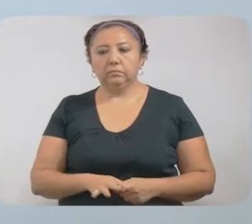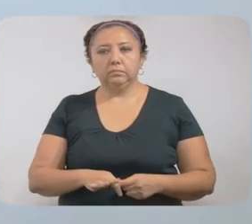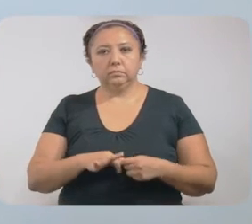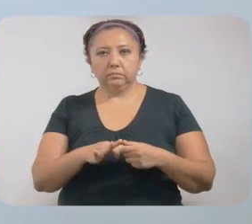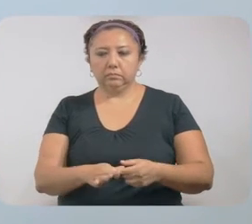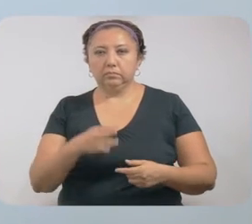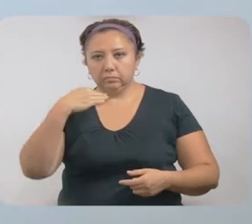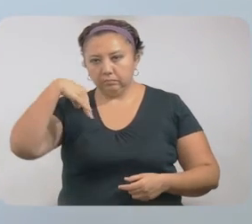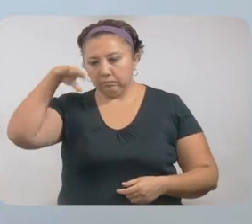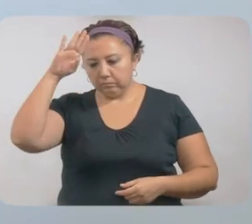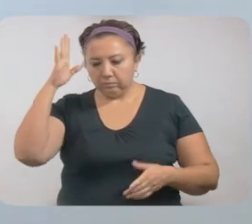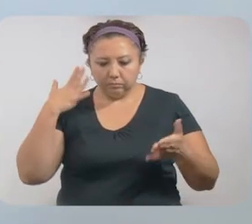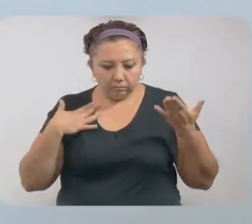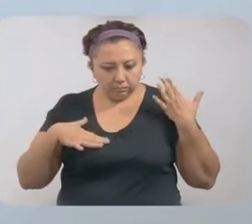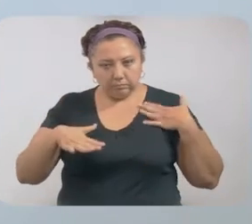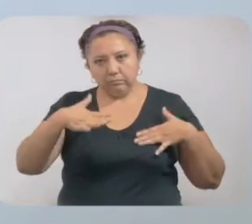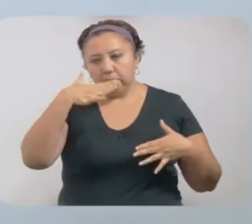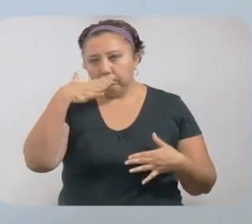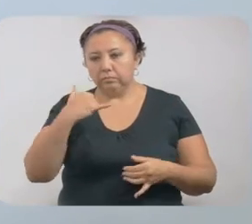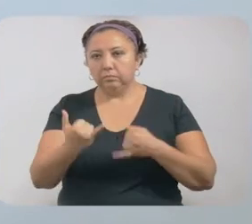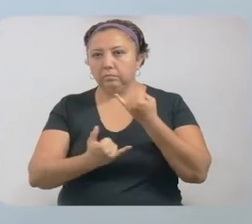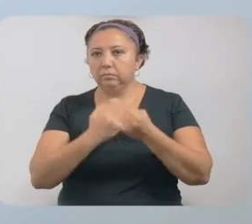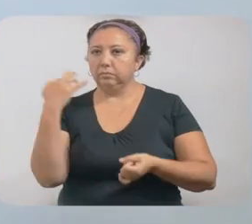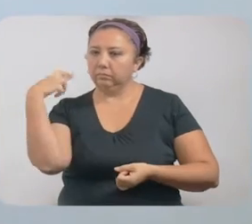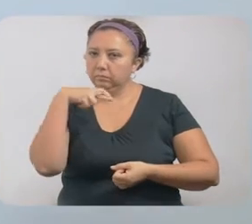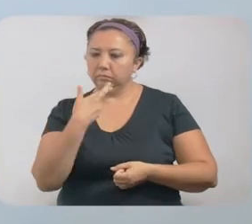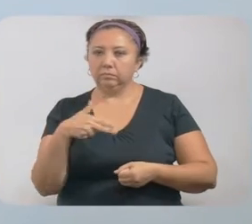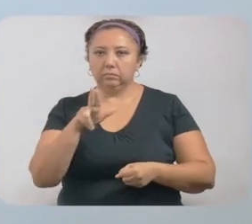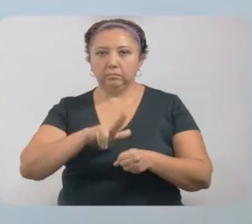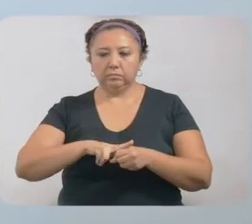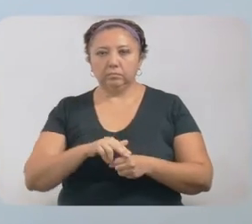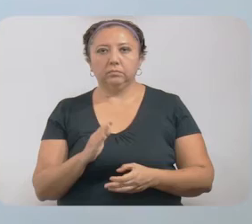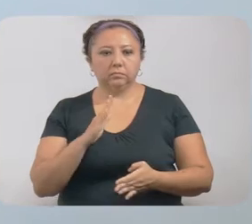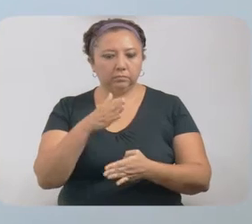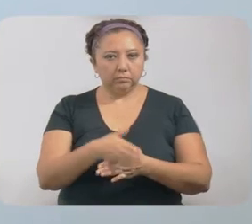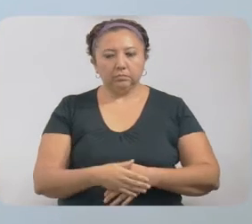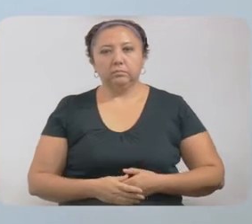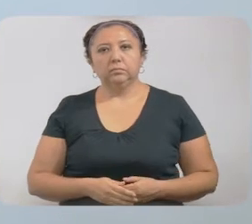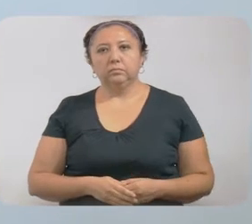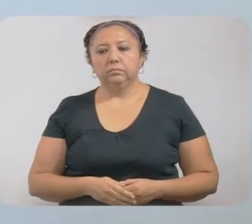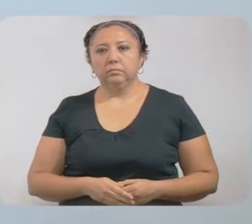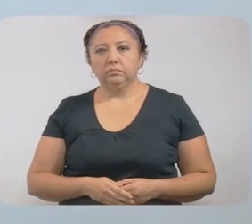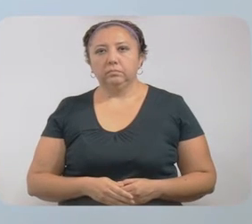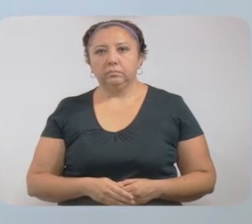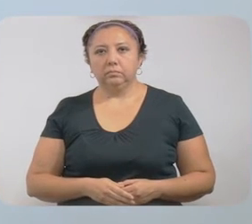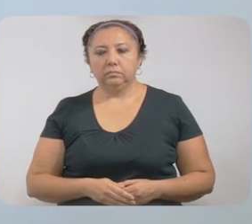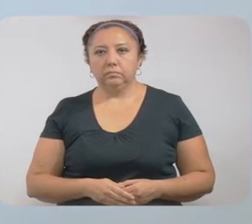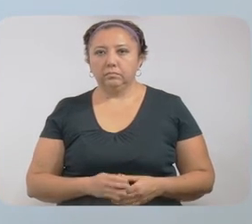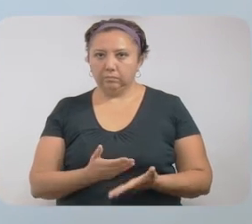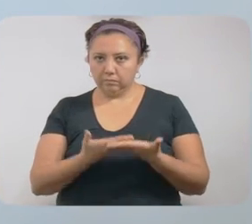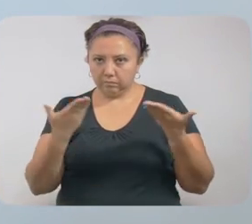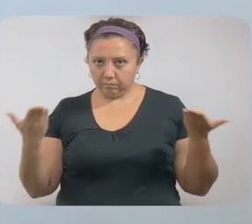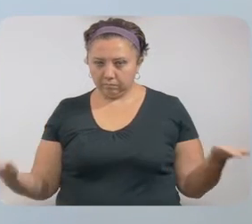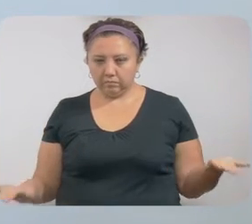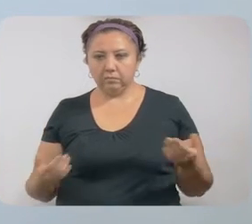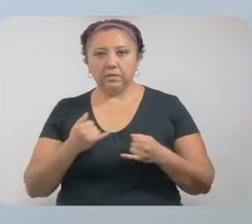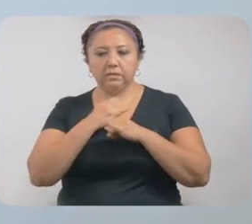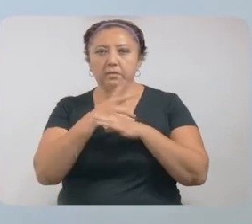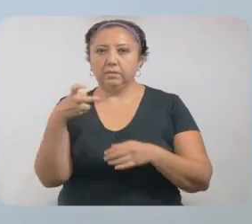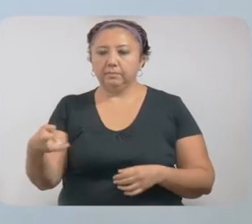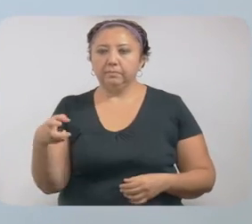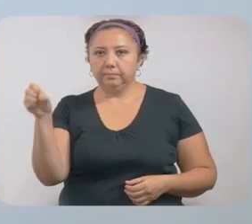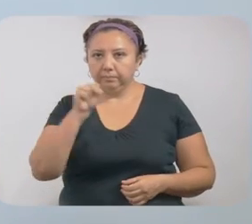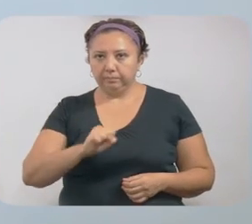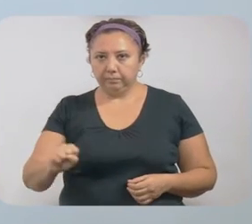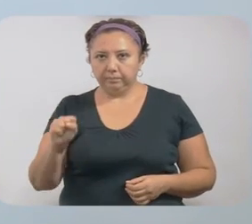presentan fiebre, cansancio o tos seca, acudir de inmediato al centro de salud más cercano. A continuación, el parte médico